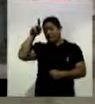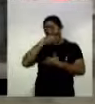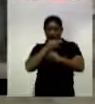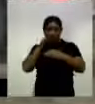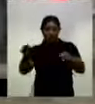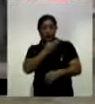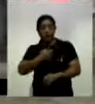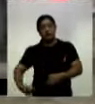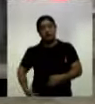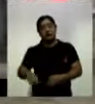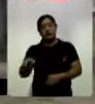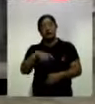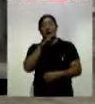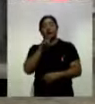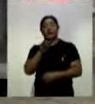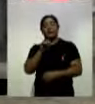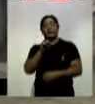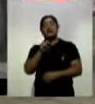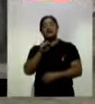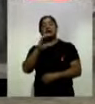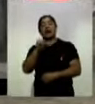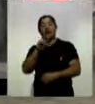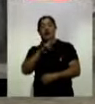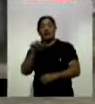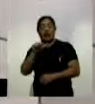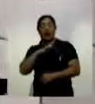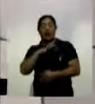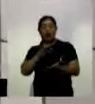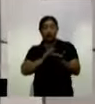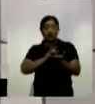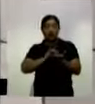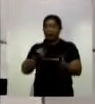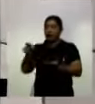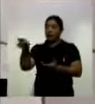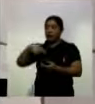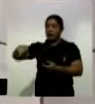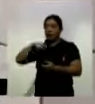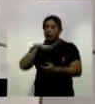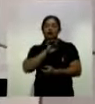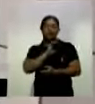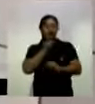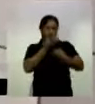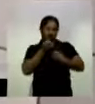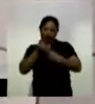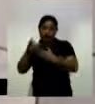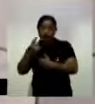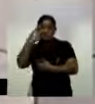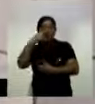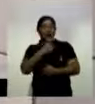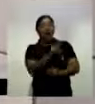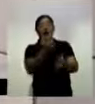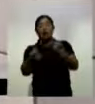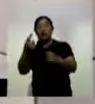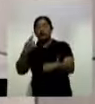en farmacias nacionales algunos medicamentos genéricos que podrían servir para ayudar a mejorar la situación de algunos pacientes con COVID-19 que